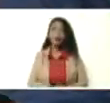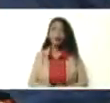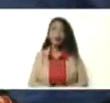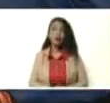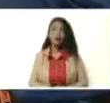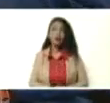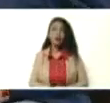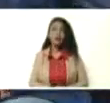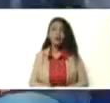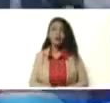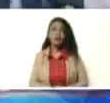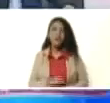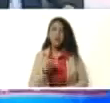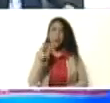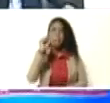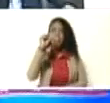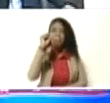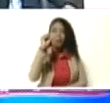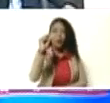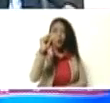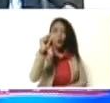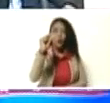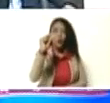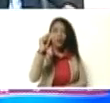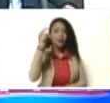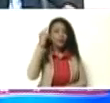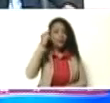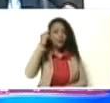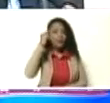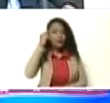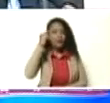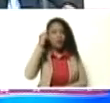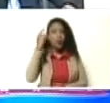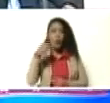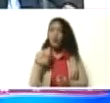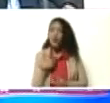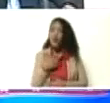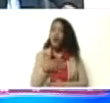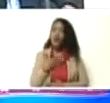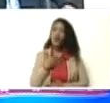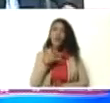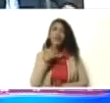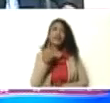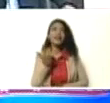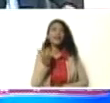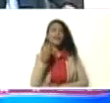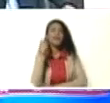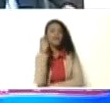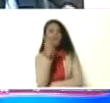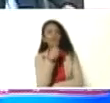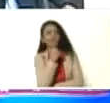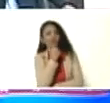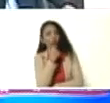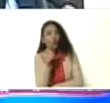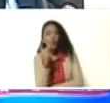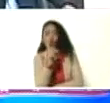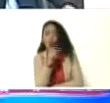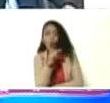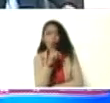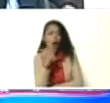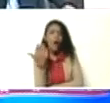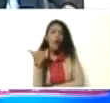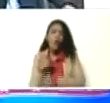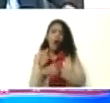el menor empacho, para decirlo de otra forma, ¿cómo lo pudiera decir Ernesto, asesor? No tienen empacho